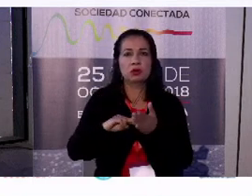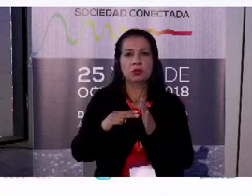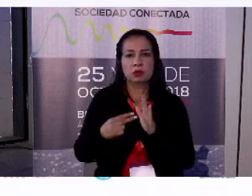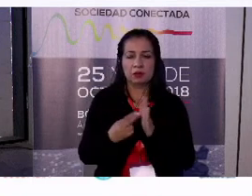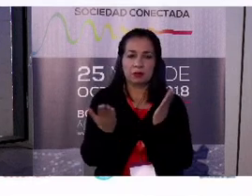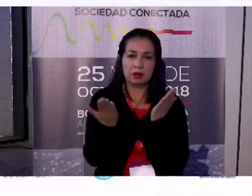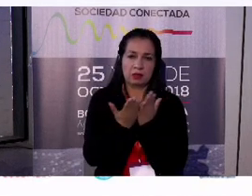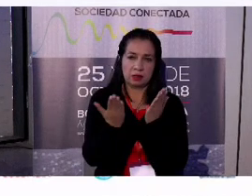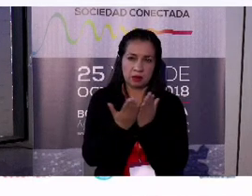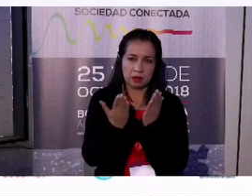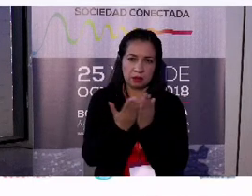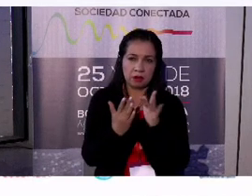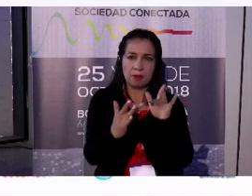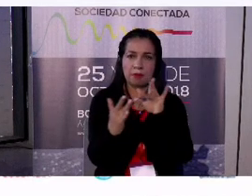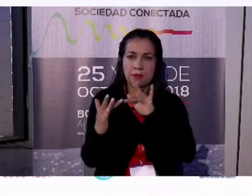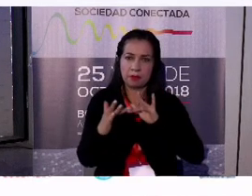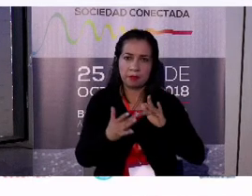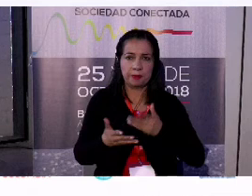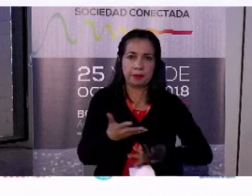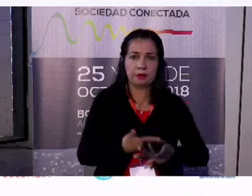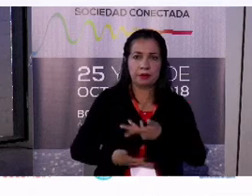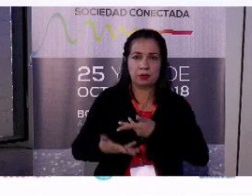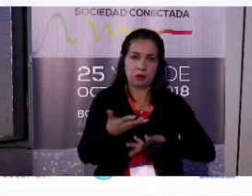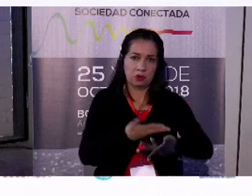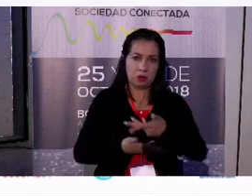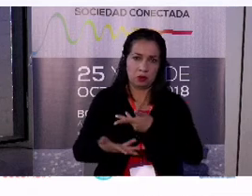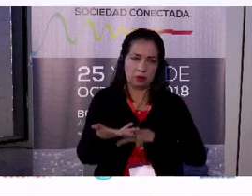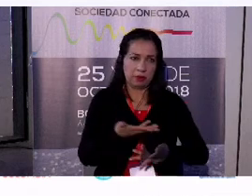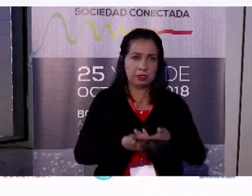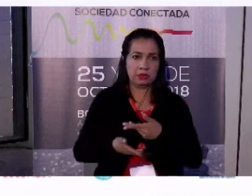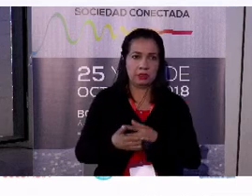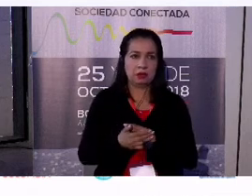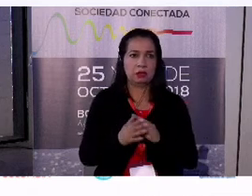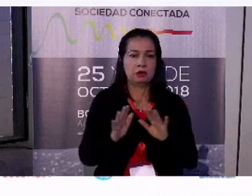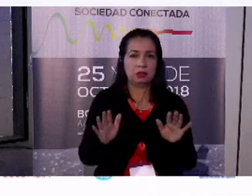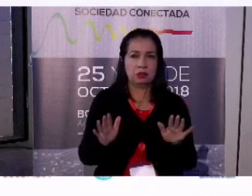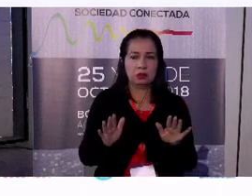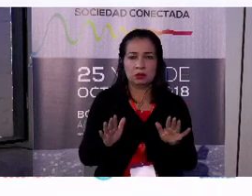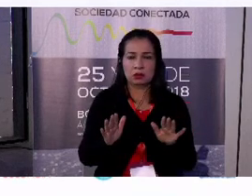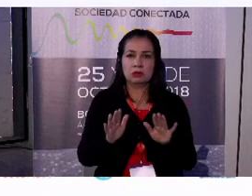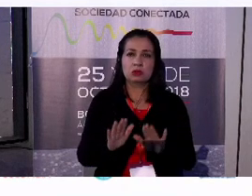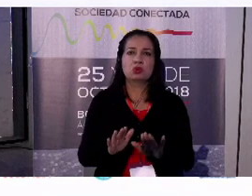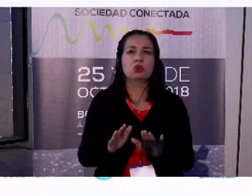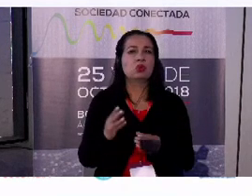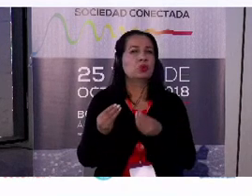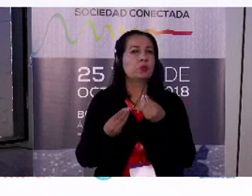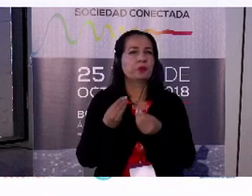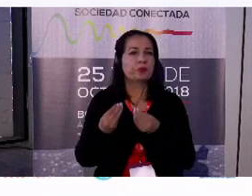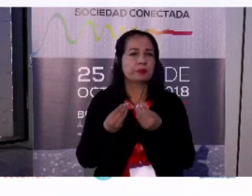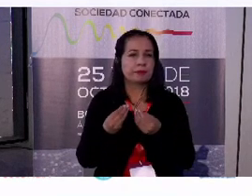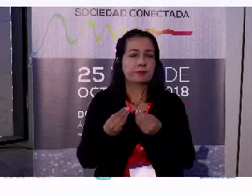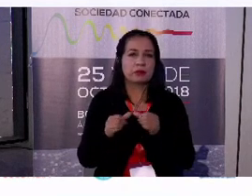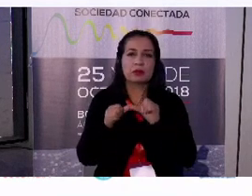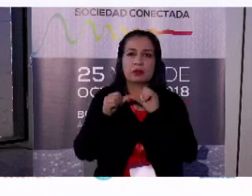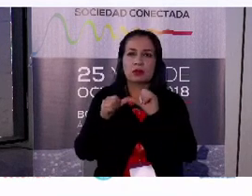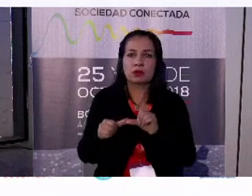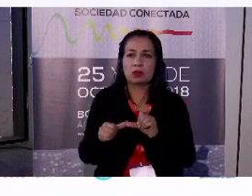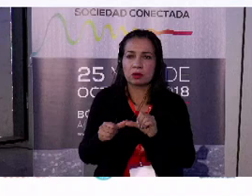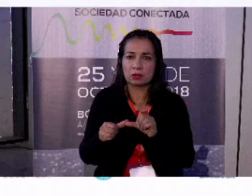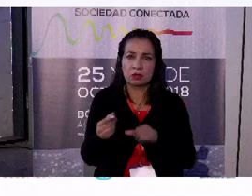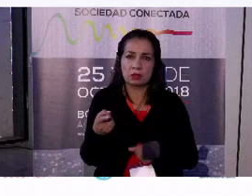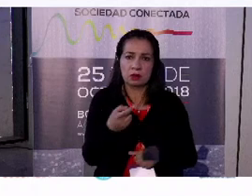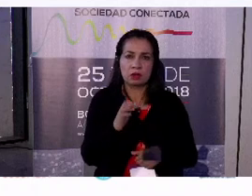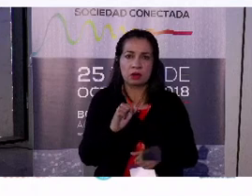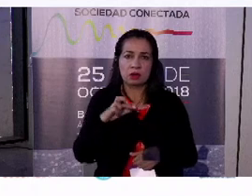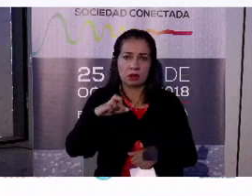de y compartir por python y está alojado en github